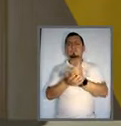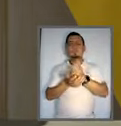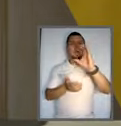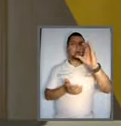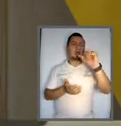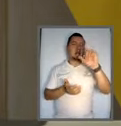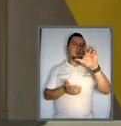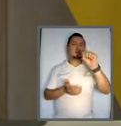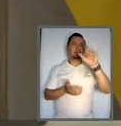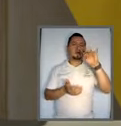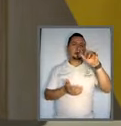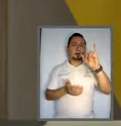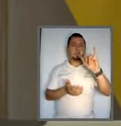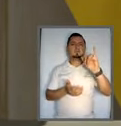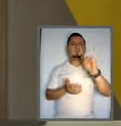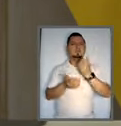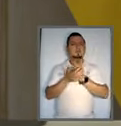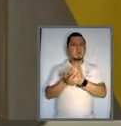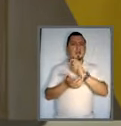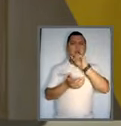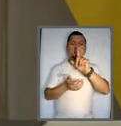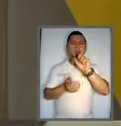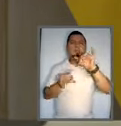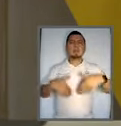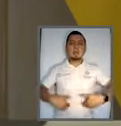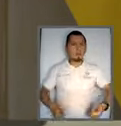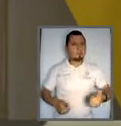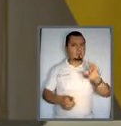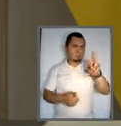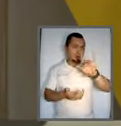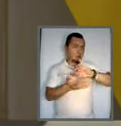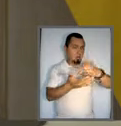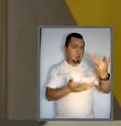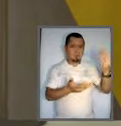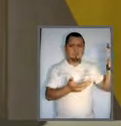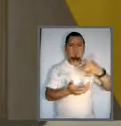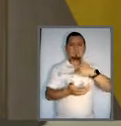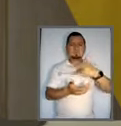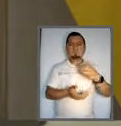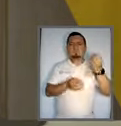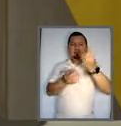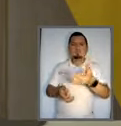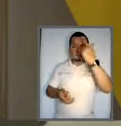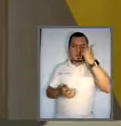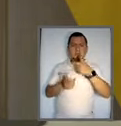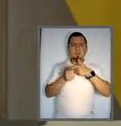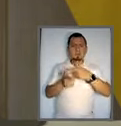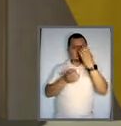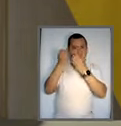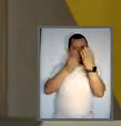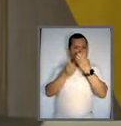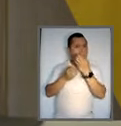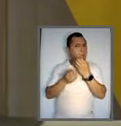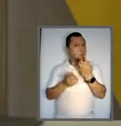de distintas maneras, en el programa de Jalisco Sin Hambre, en el proyecto de equipamiento del Hospital Ángel del Año. A todos les llamo para